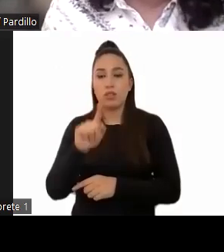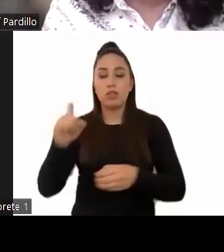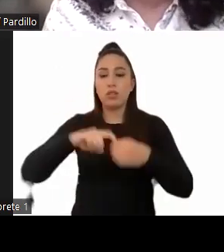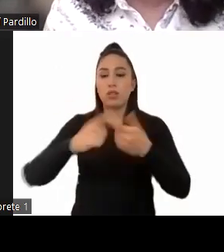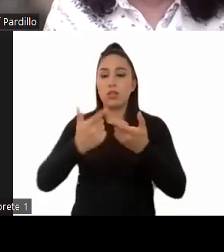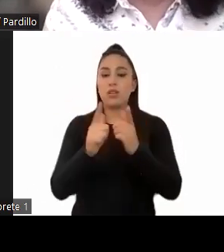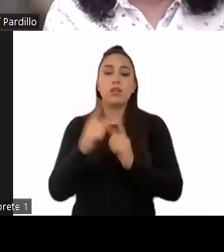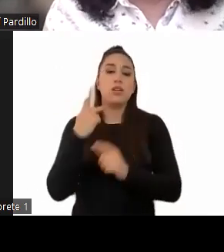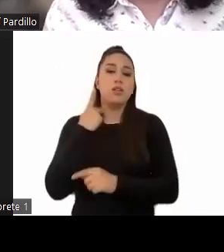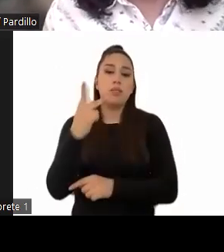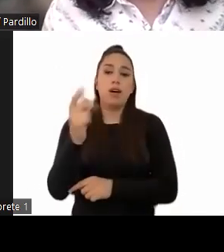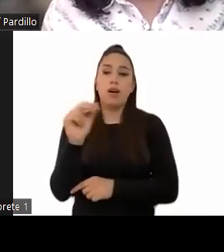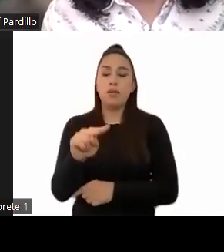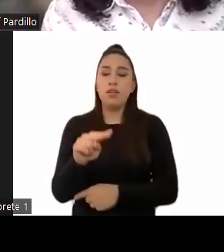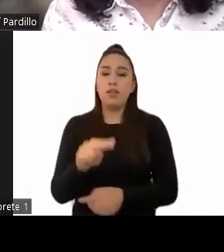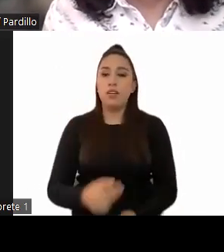Nacional.